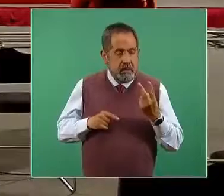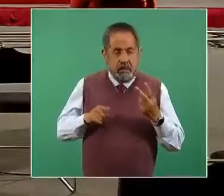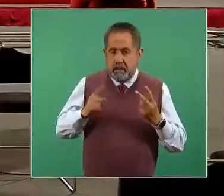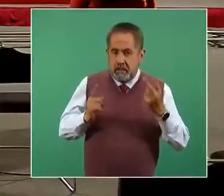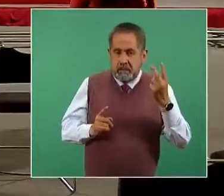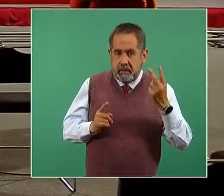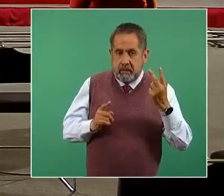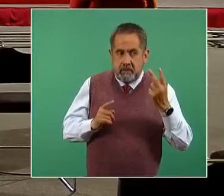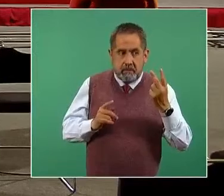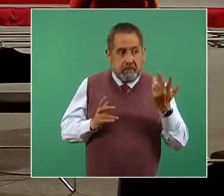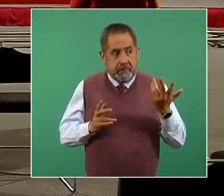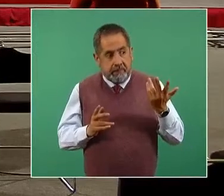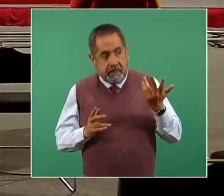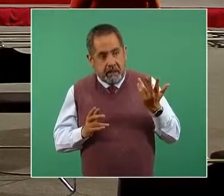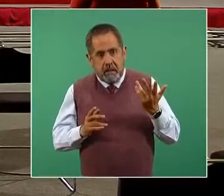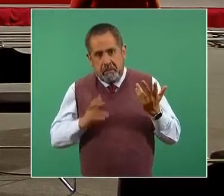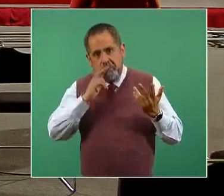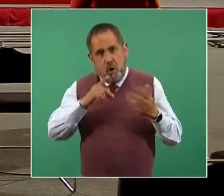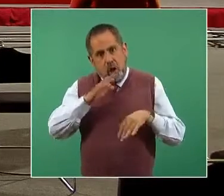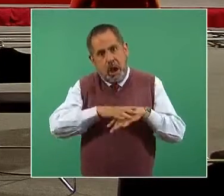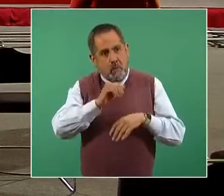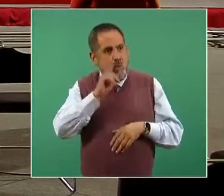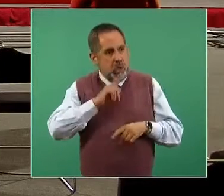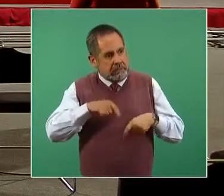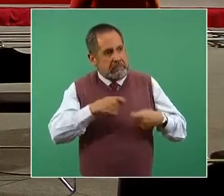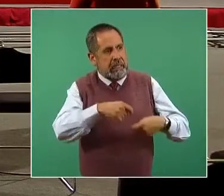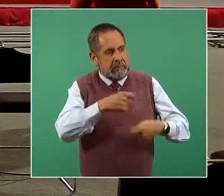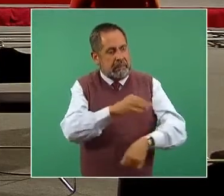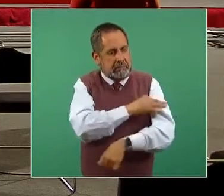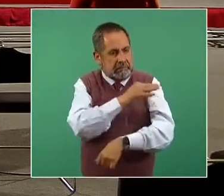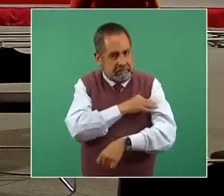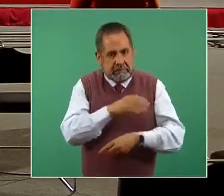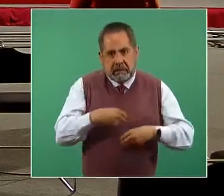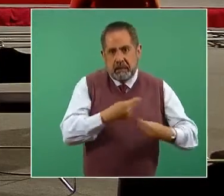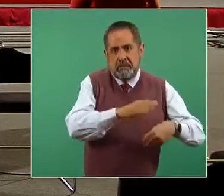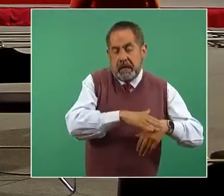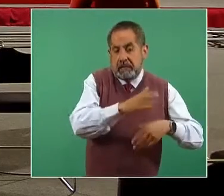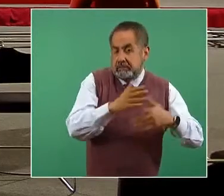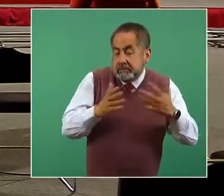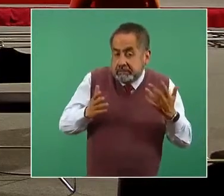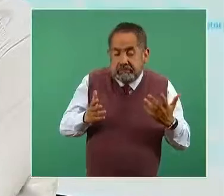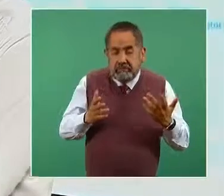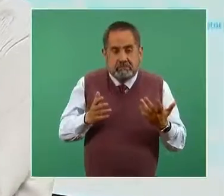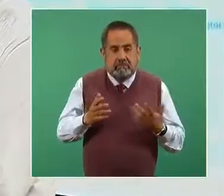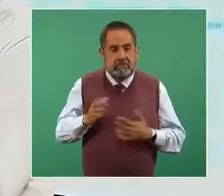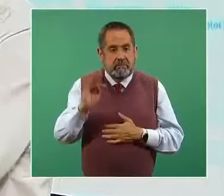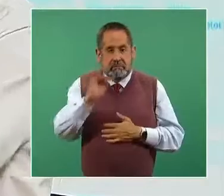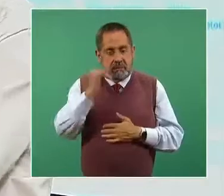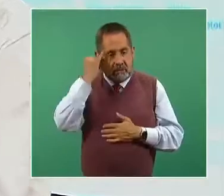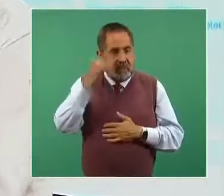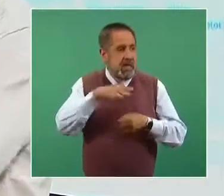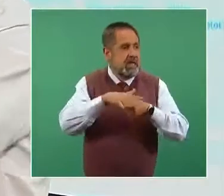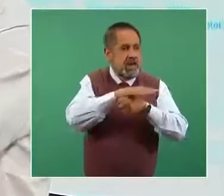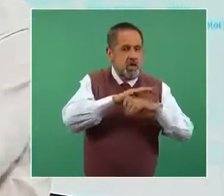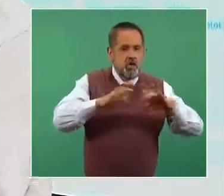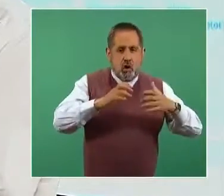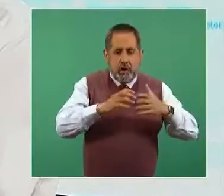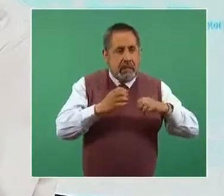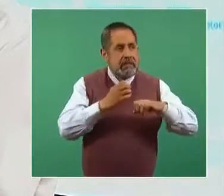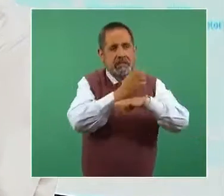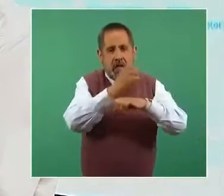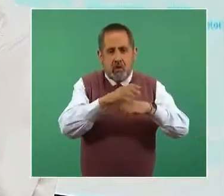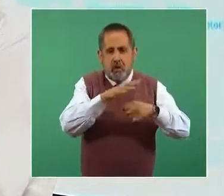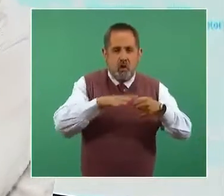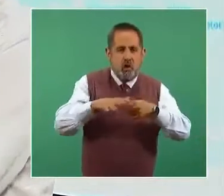diferencial de la aplicación de las vacunas, en la medida en que pudiéramos tener para cada región, cada entidad federativa o